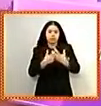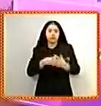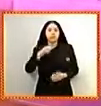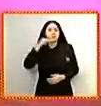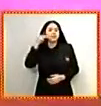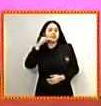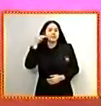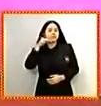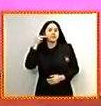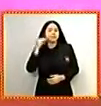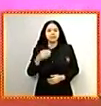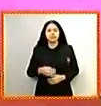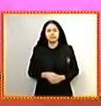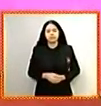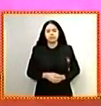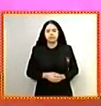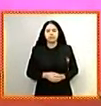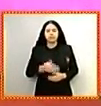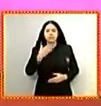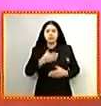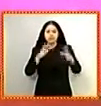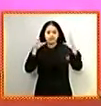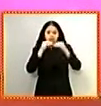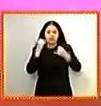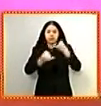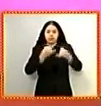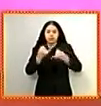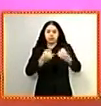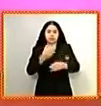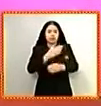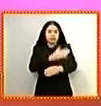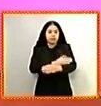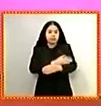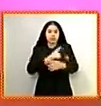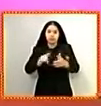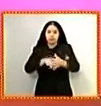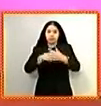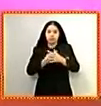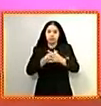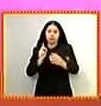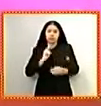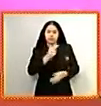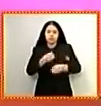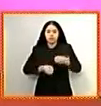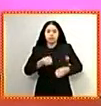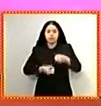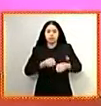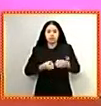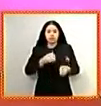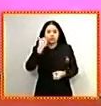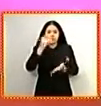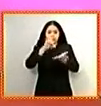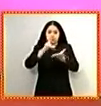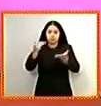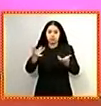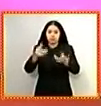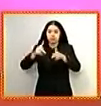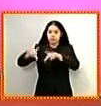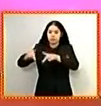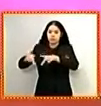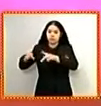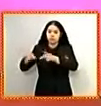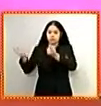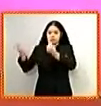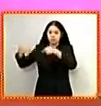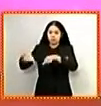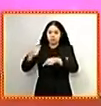Marcela. Muy buenas noches jugadores, antes de iniciar la emoción de nuestros juegos, queremos agradecer la compañía de nuestras firmas